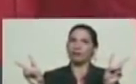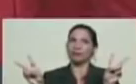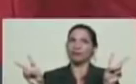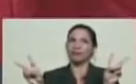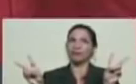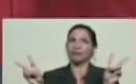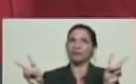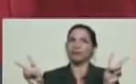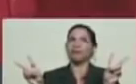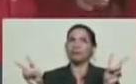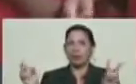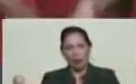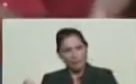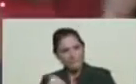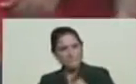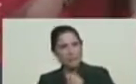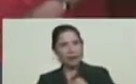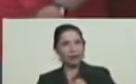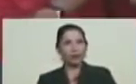nuestro compatriota